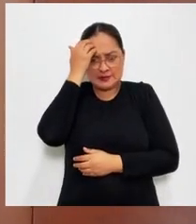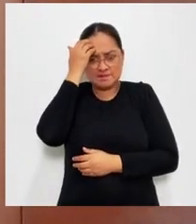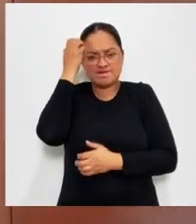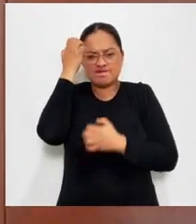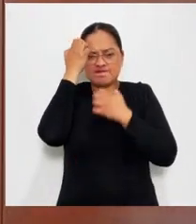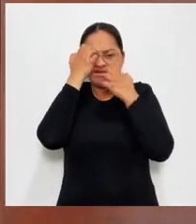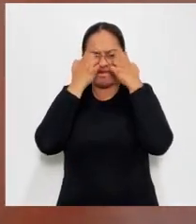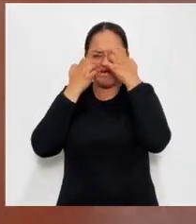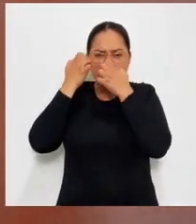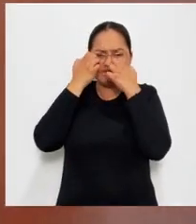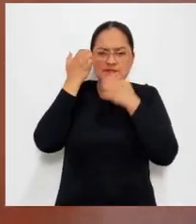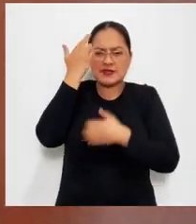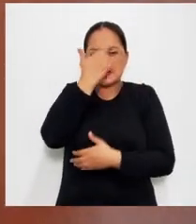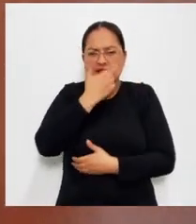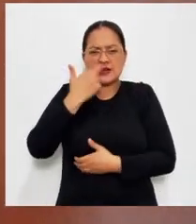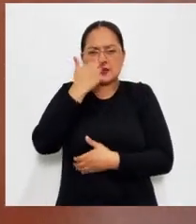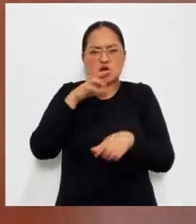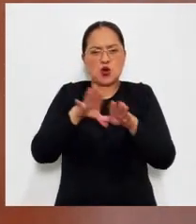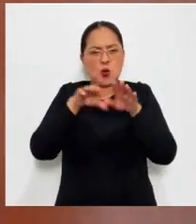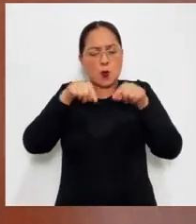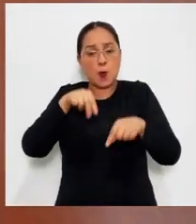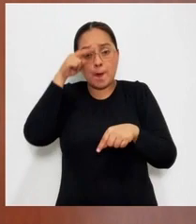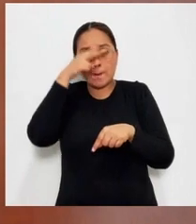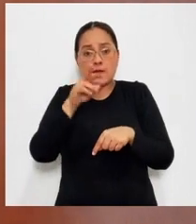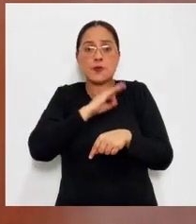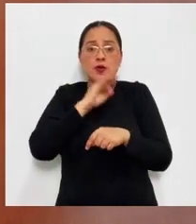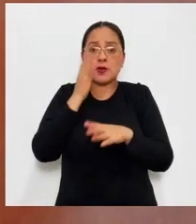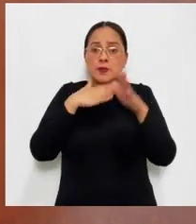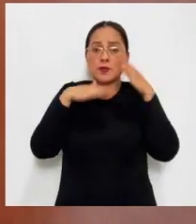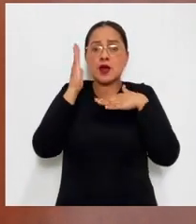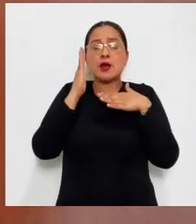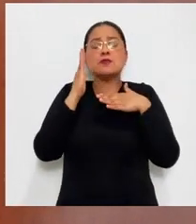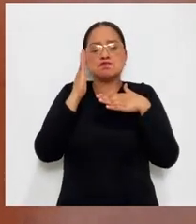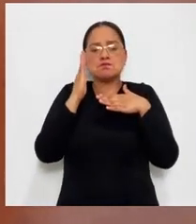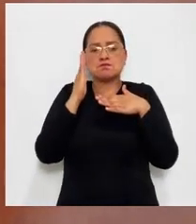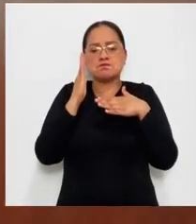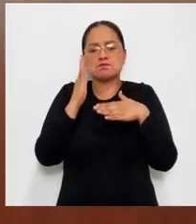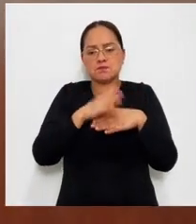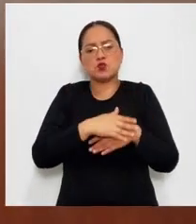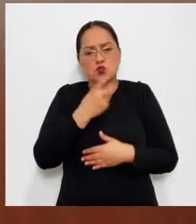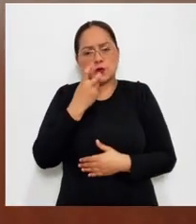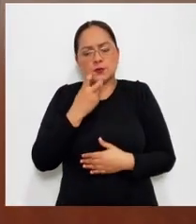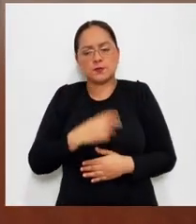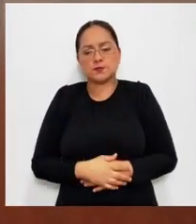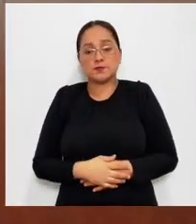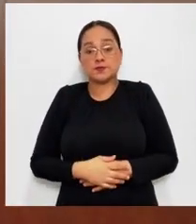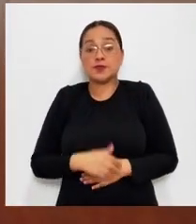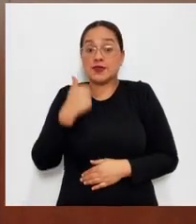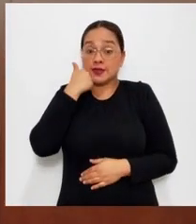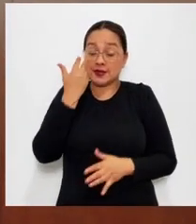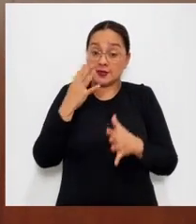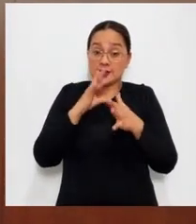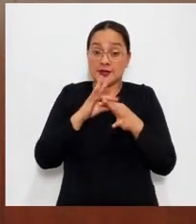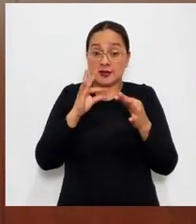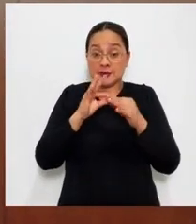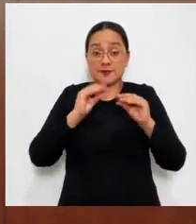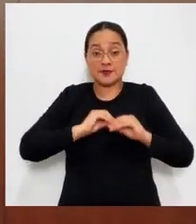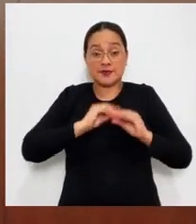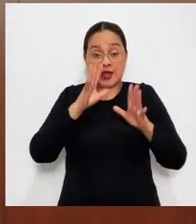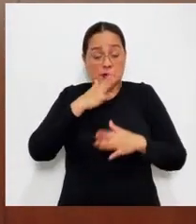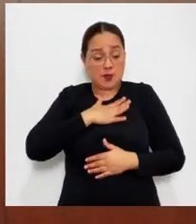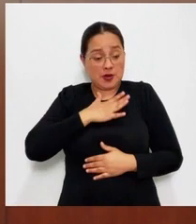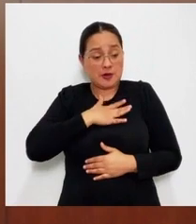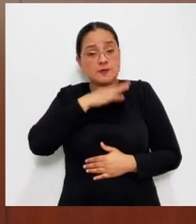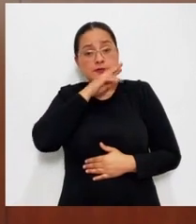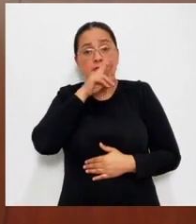reflexiones estuve analizando cómo podíamos sacar adelante a nuestro país en estos retos. Quiero compartirte que